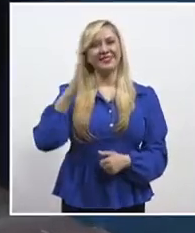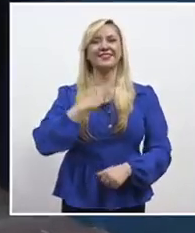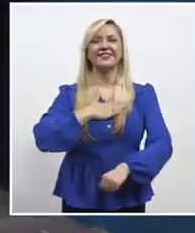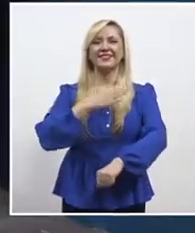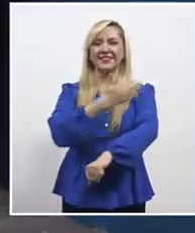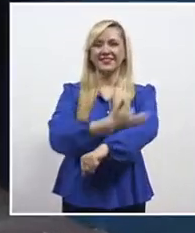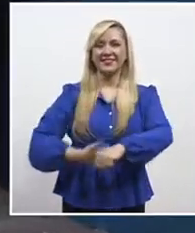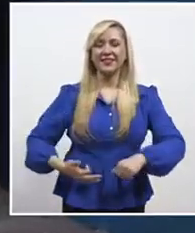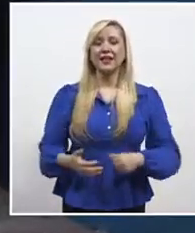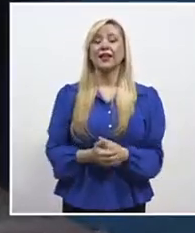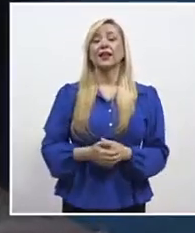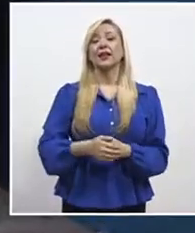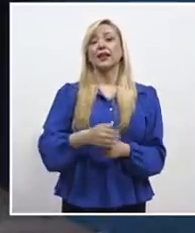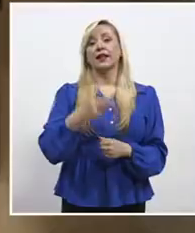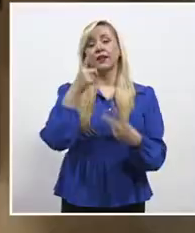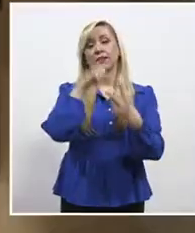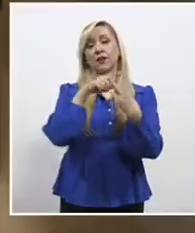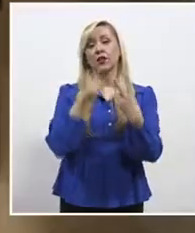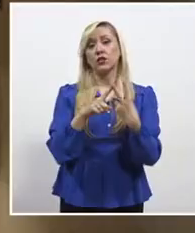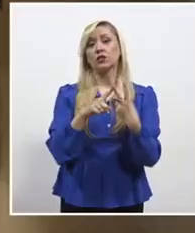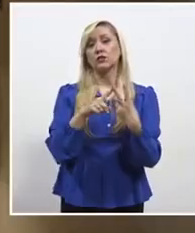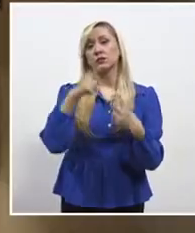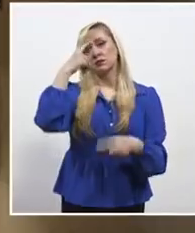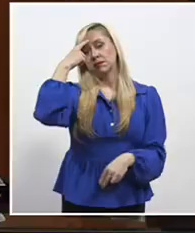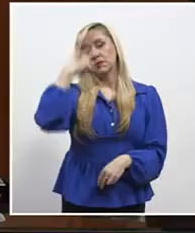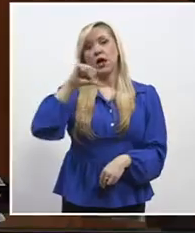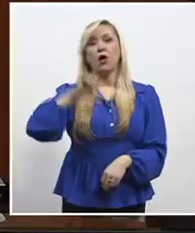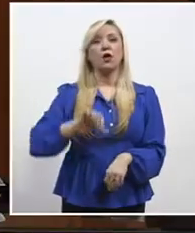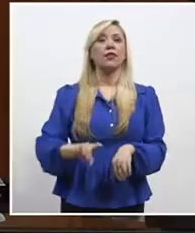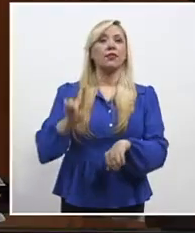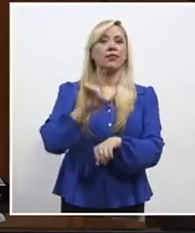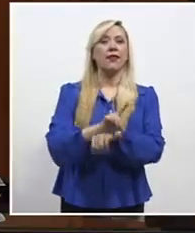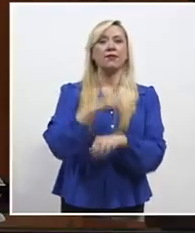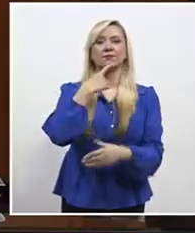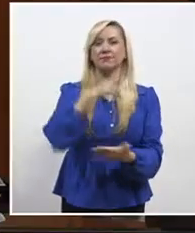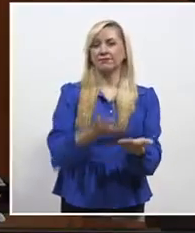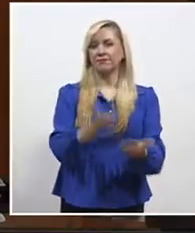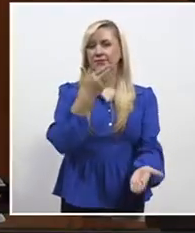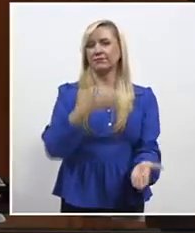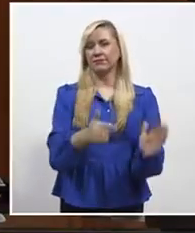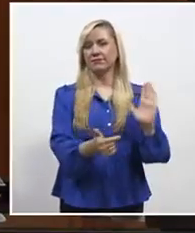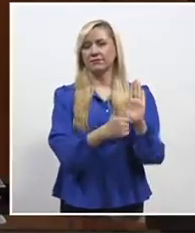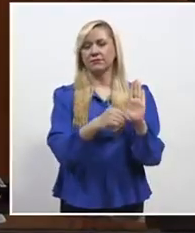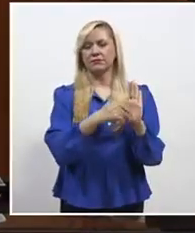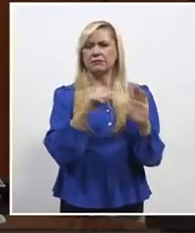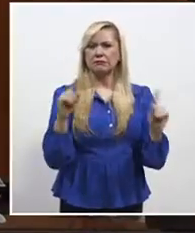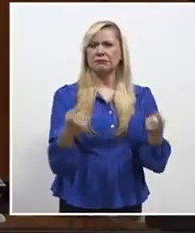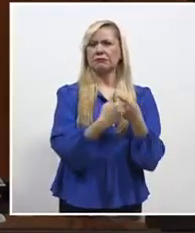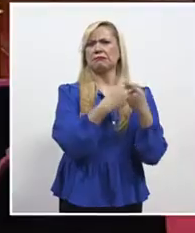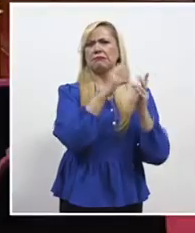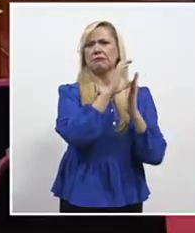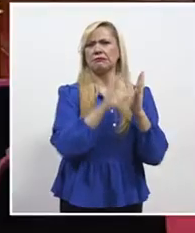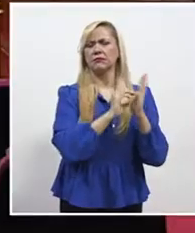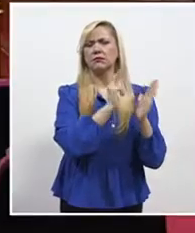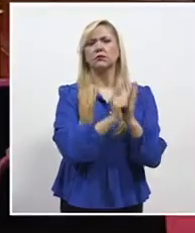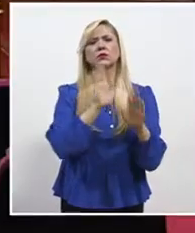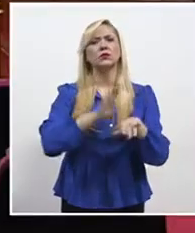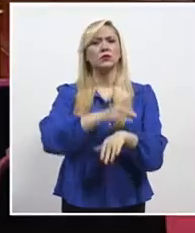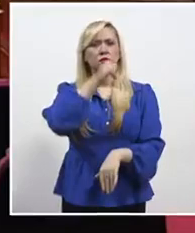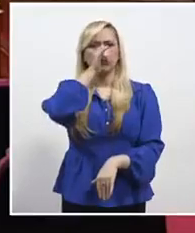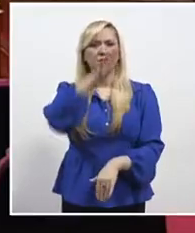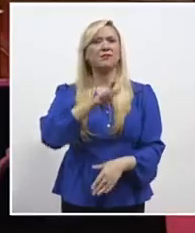buenas tardes. Las dos acciones listadas para el día de hoy, es decir, dos acciones de inconstitucionalidad que impugnaban